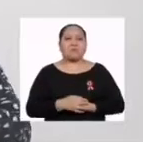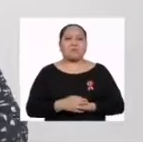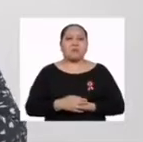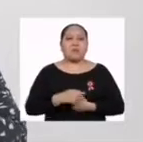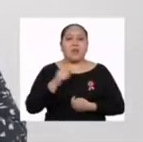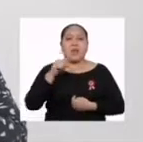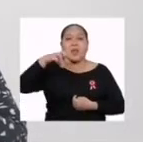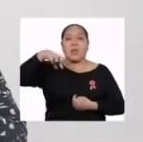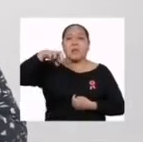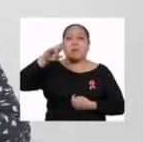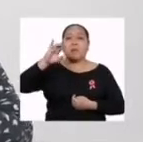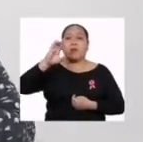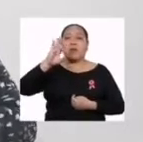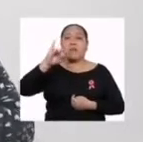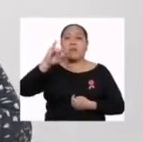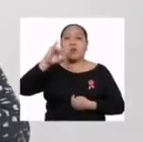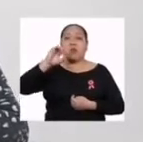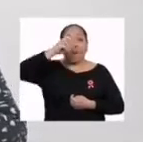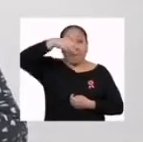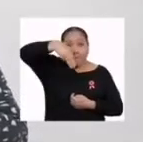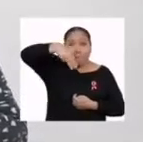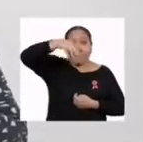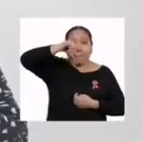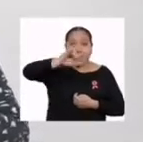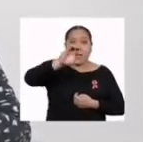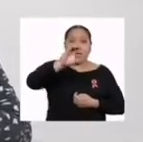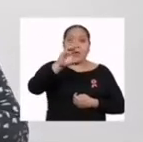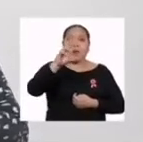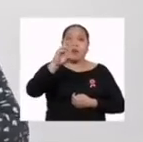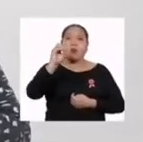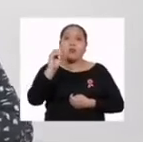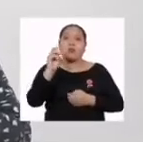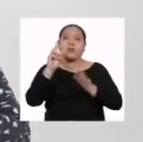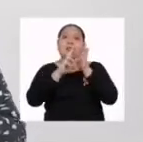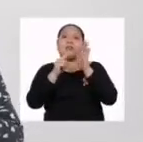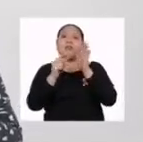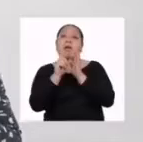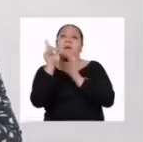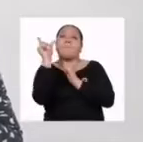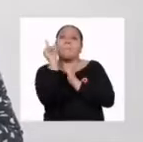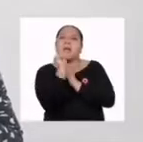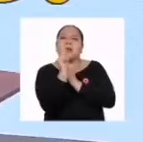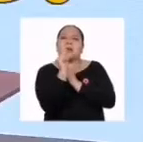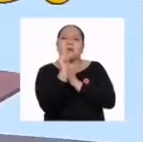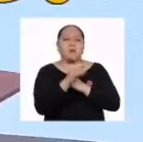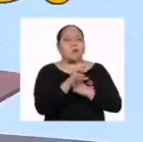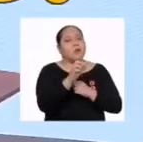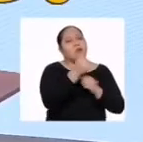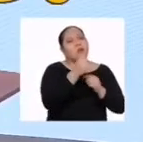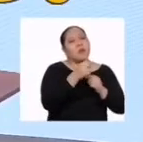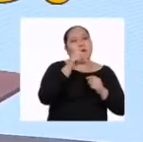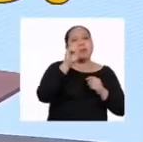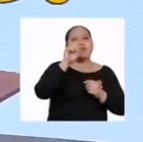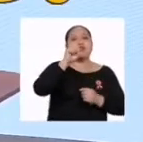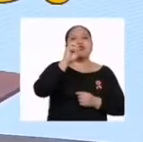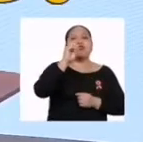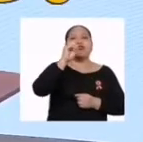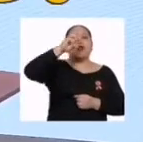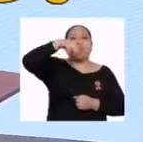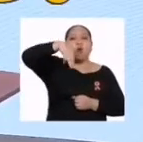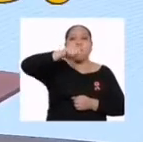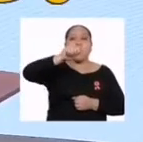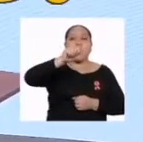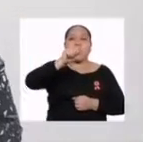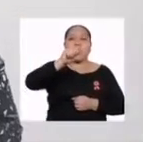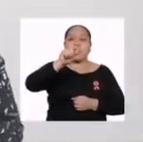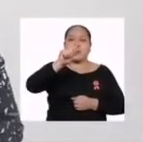el prefijo micro, que significa pequeño. ¿Y la parte de la palabra que te falta? Somático. Eso sí no